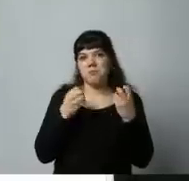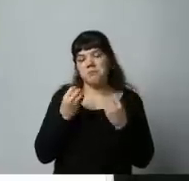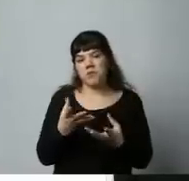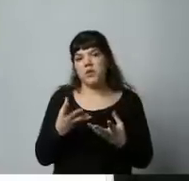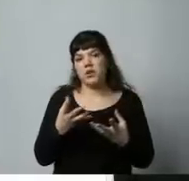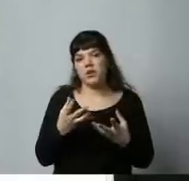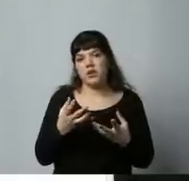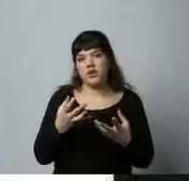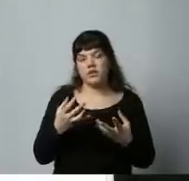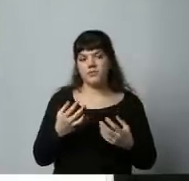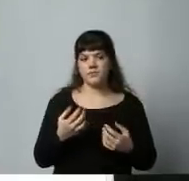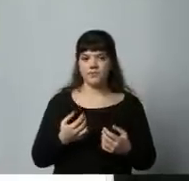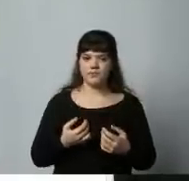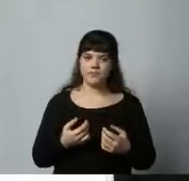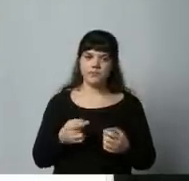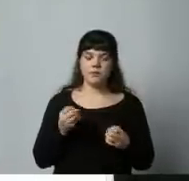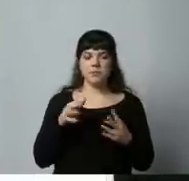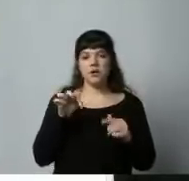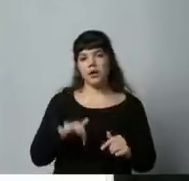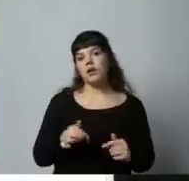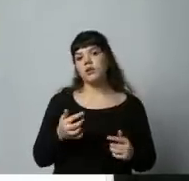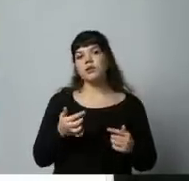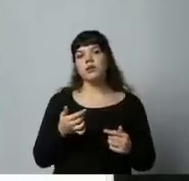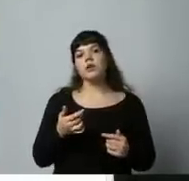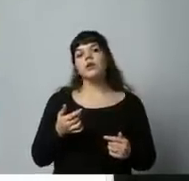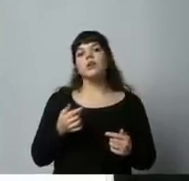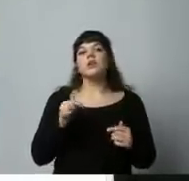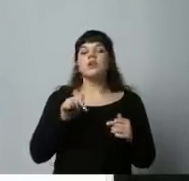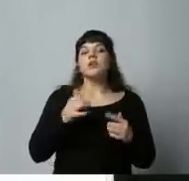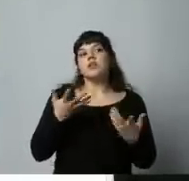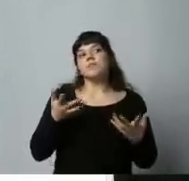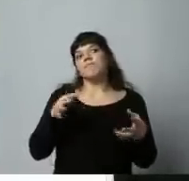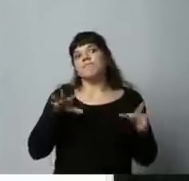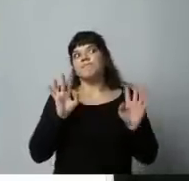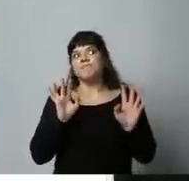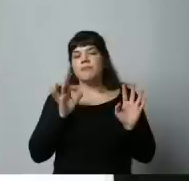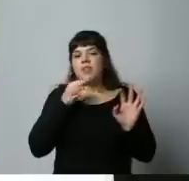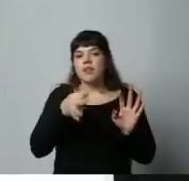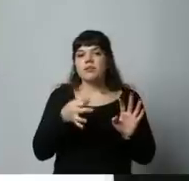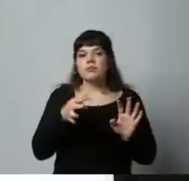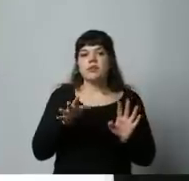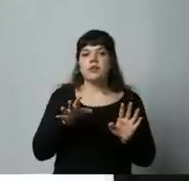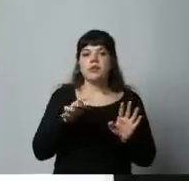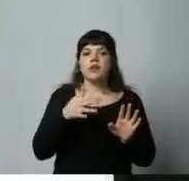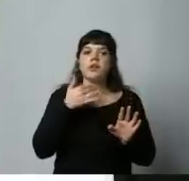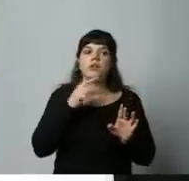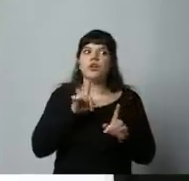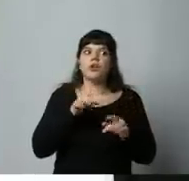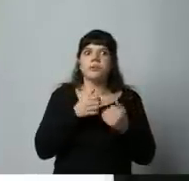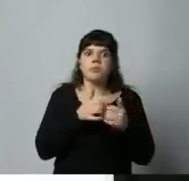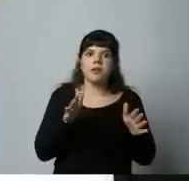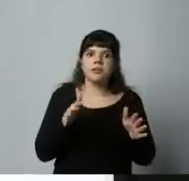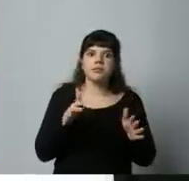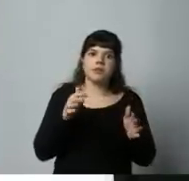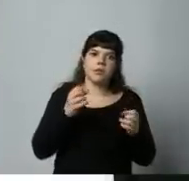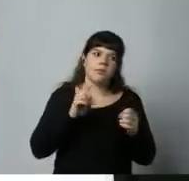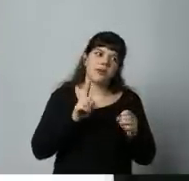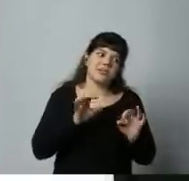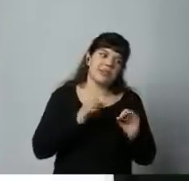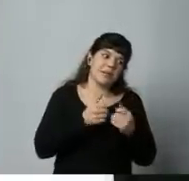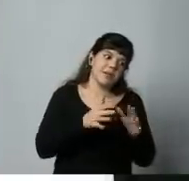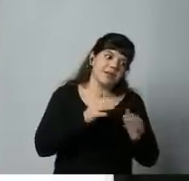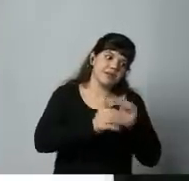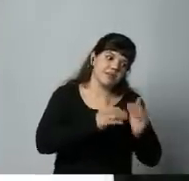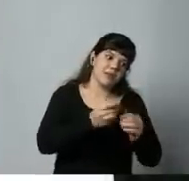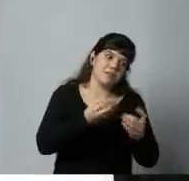Porque primero porque esto digo se supone que lo que no comienza es porque está en